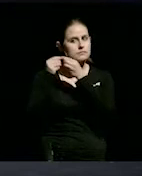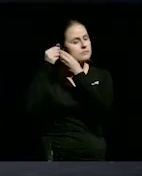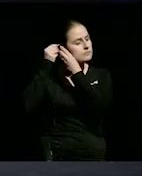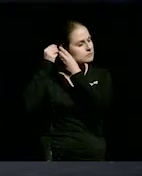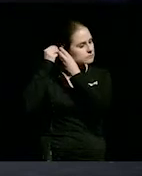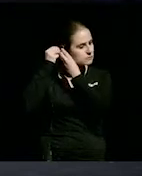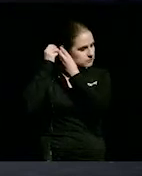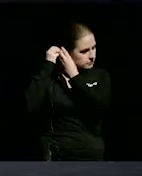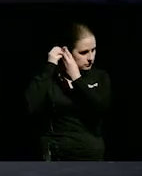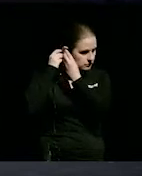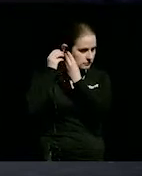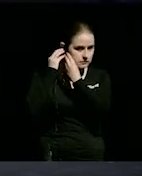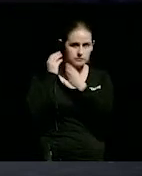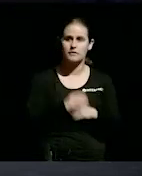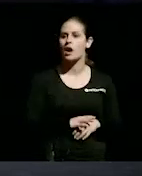Hola.